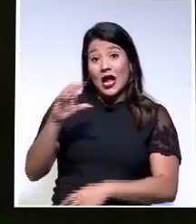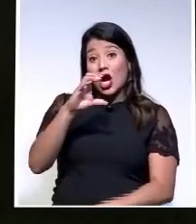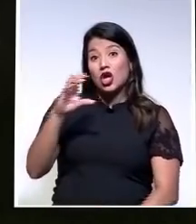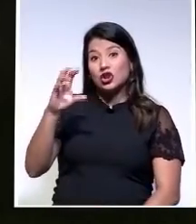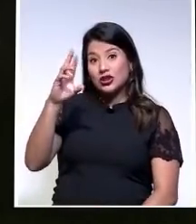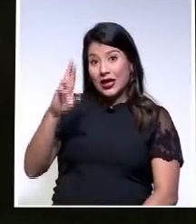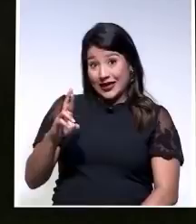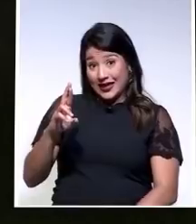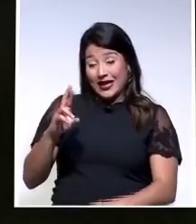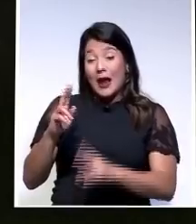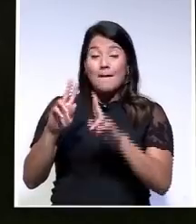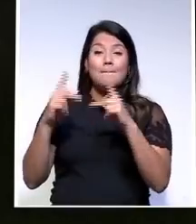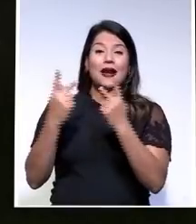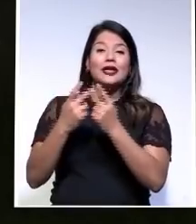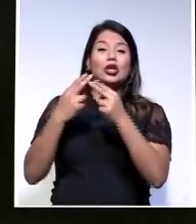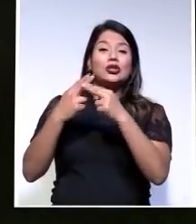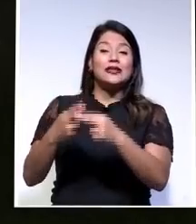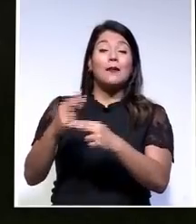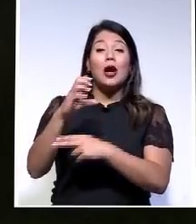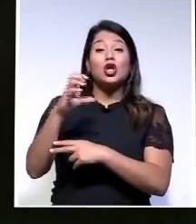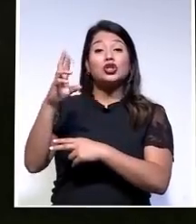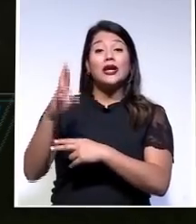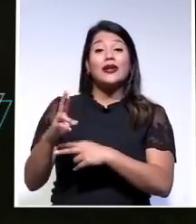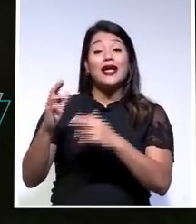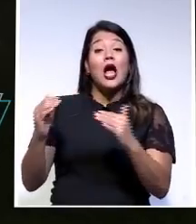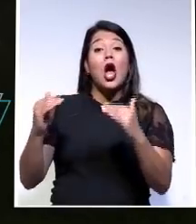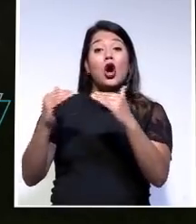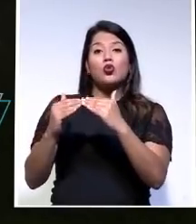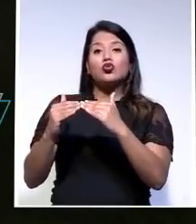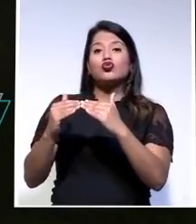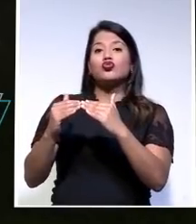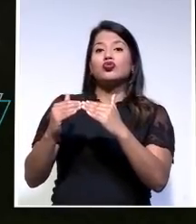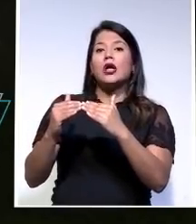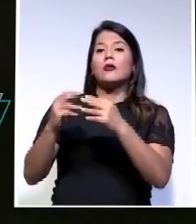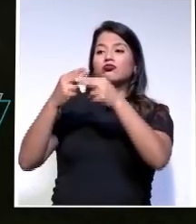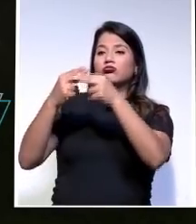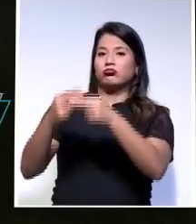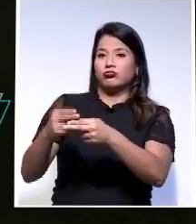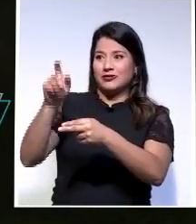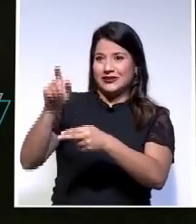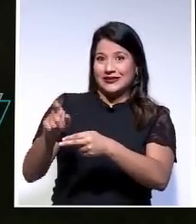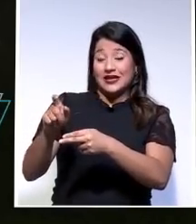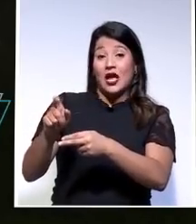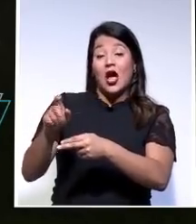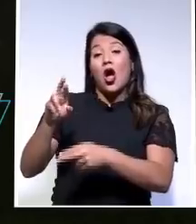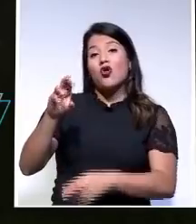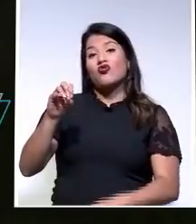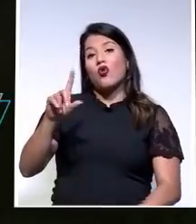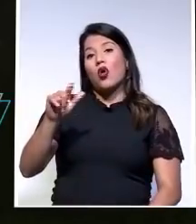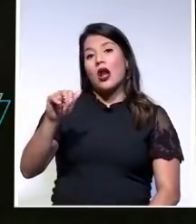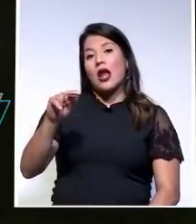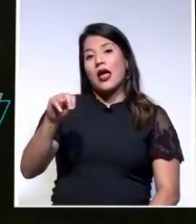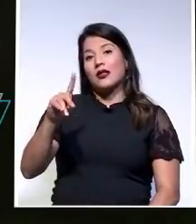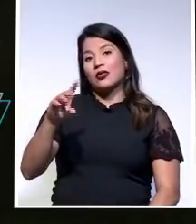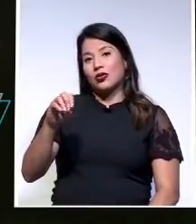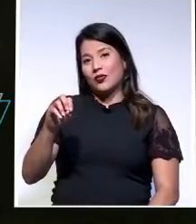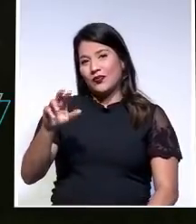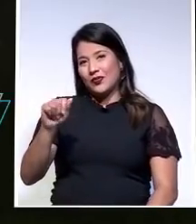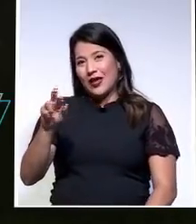Justa ratificara a Rolando Araya como el candidato a la presidencia. Él mismo anunció varios de